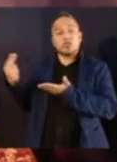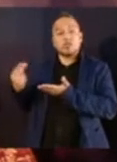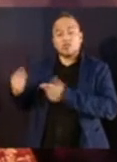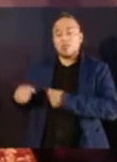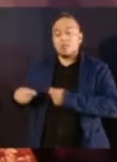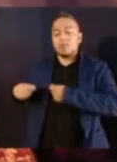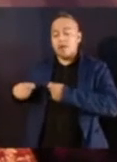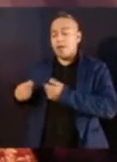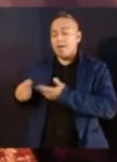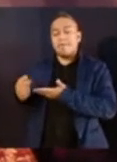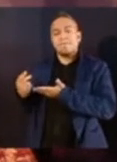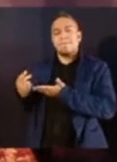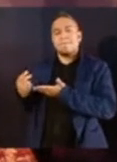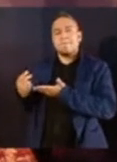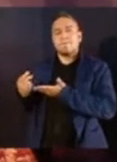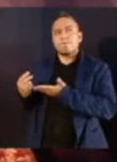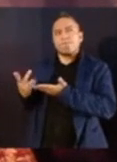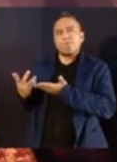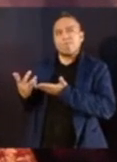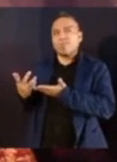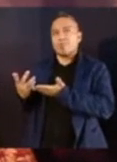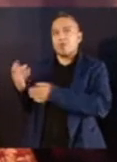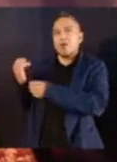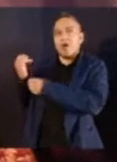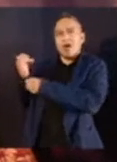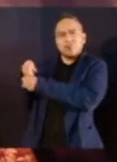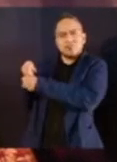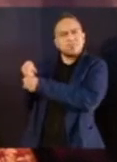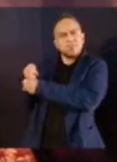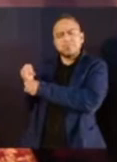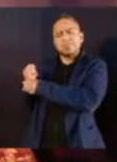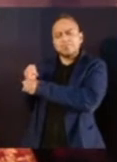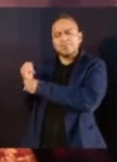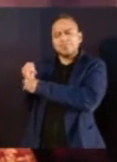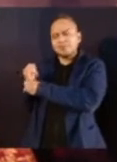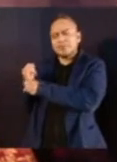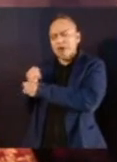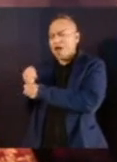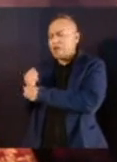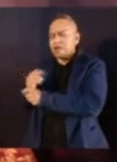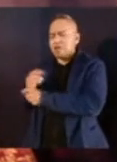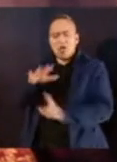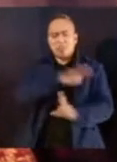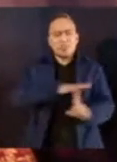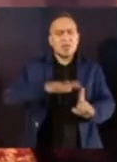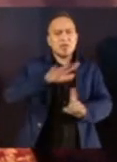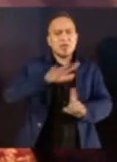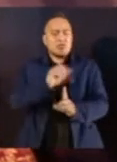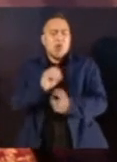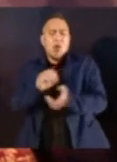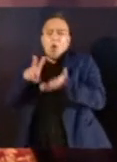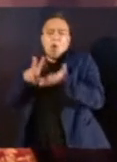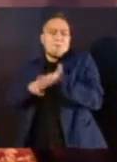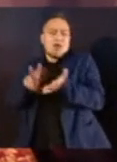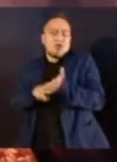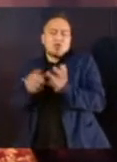sí mismo, independientemente de cualquier valor social que pueda tener. Esta es